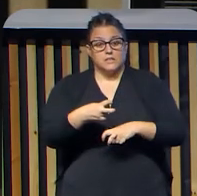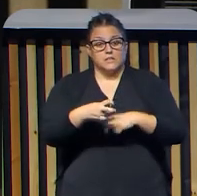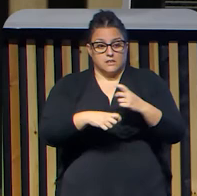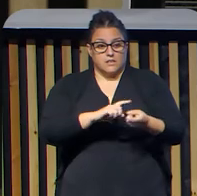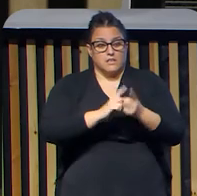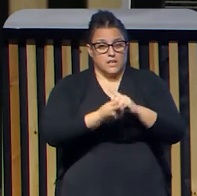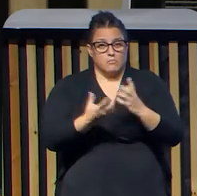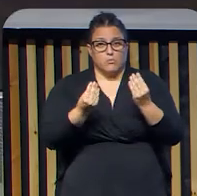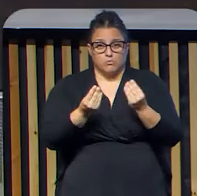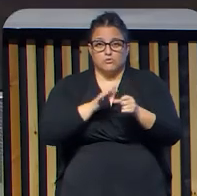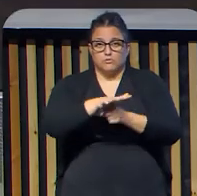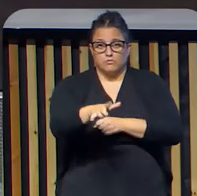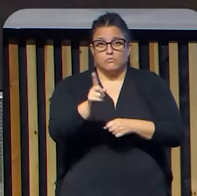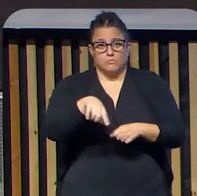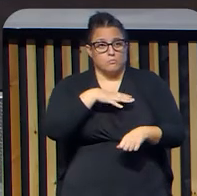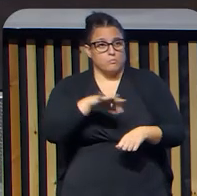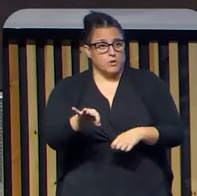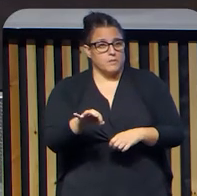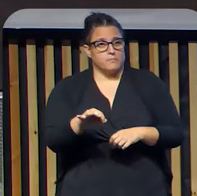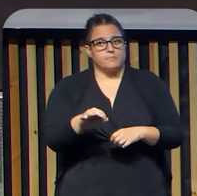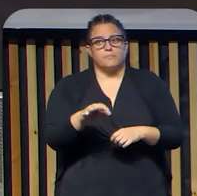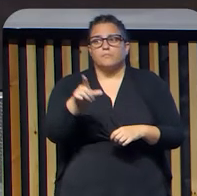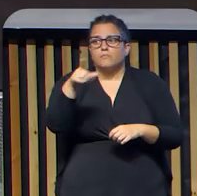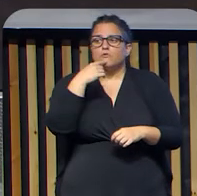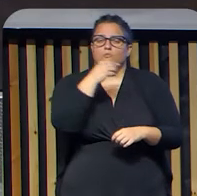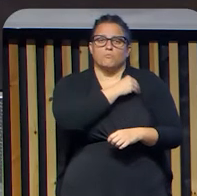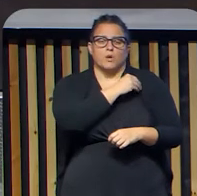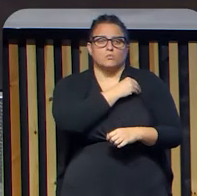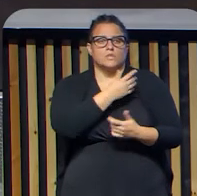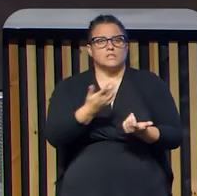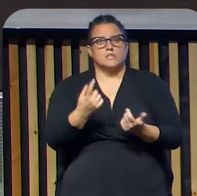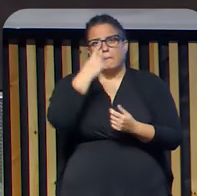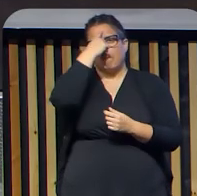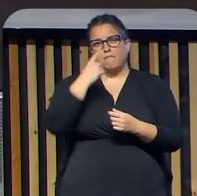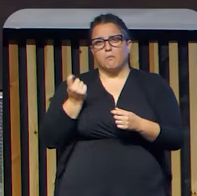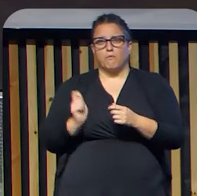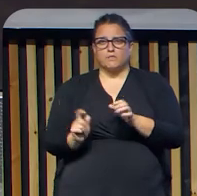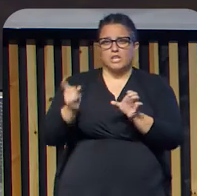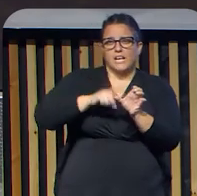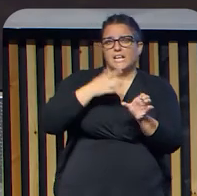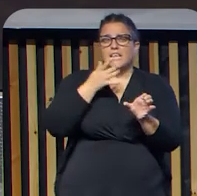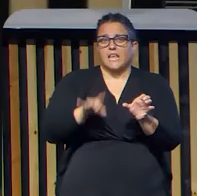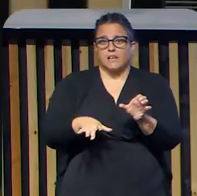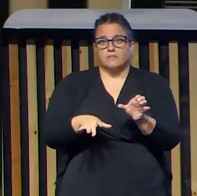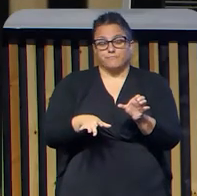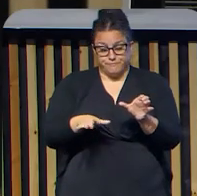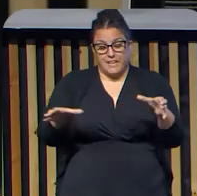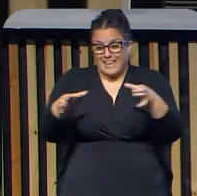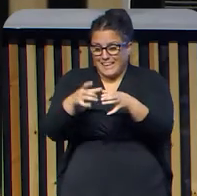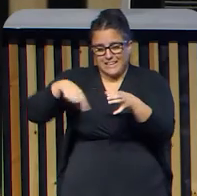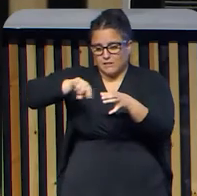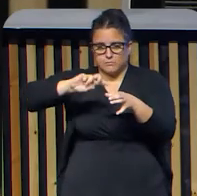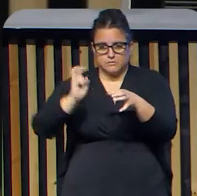tenemos todos los perfiles tenemos por supuesto el área jurídica tiene que estar representada así que un jurídico tiene que estar bien